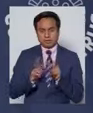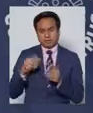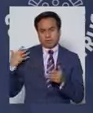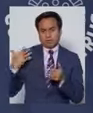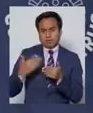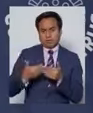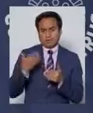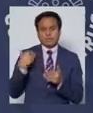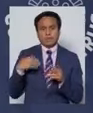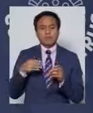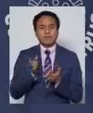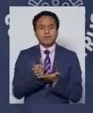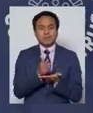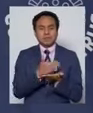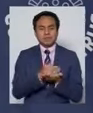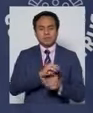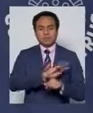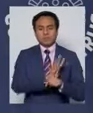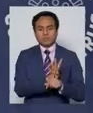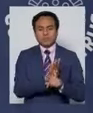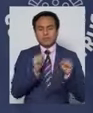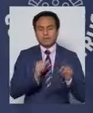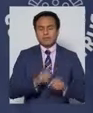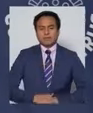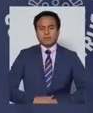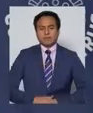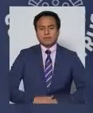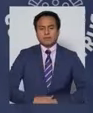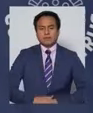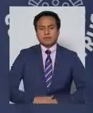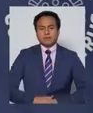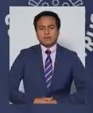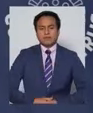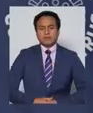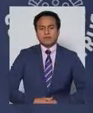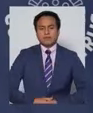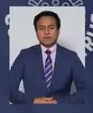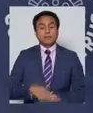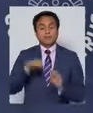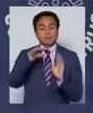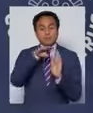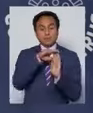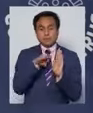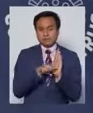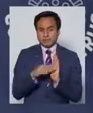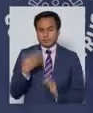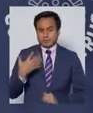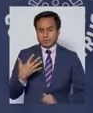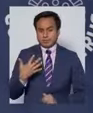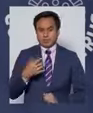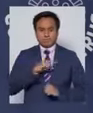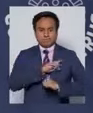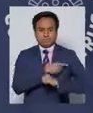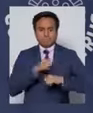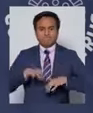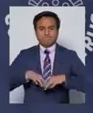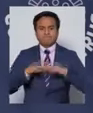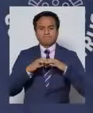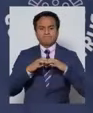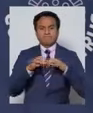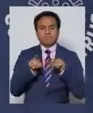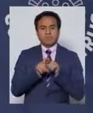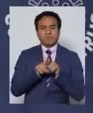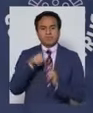implementando de nuestro plan COVID-19. Dentro de las medidas importantes hemos fortalecido el